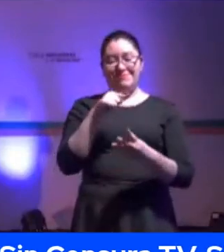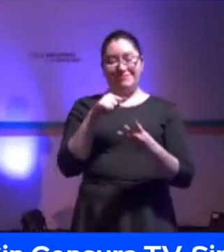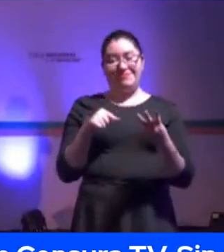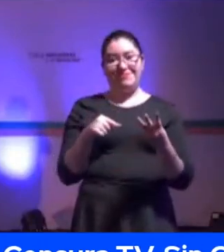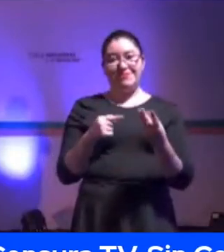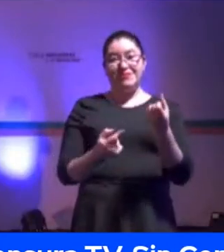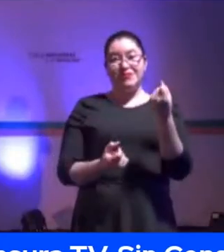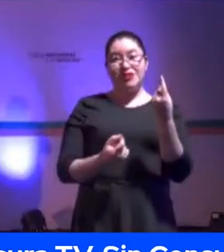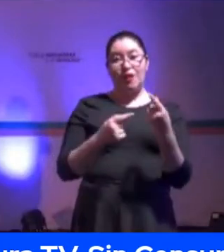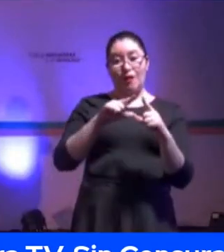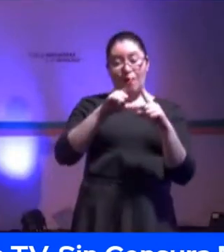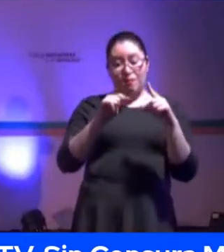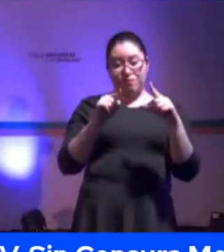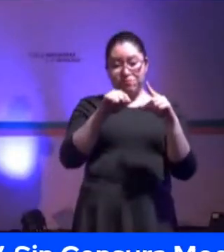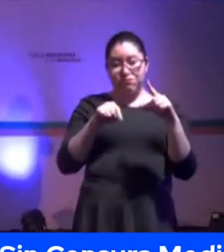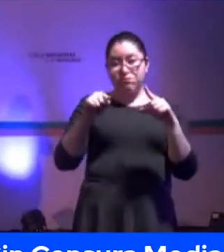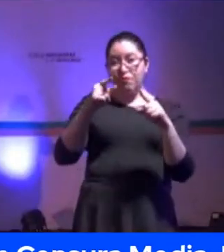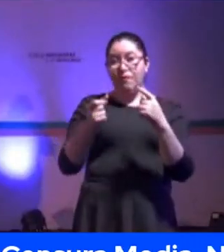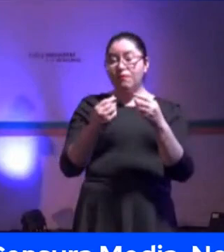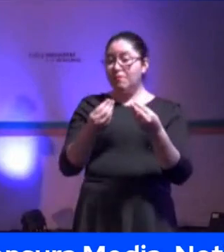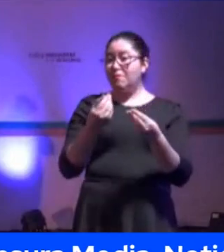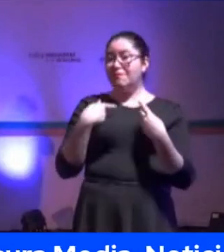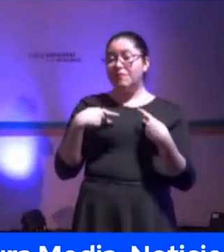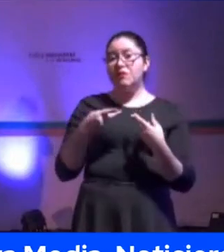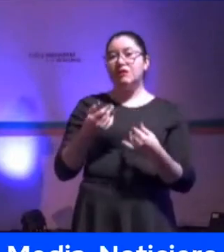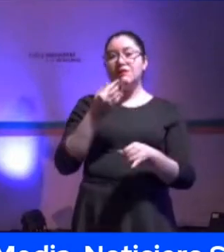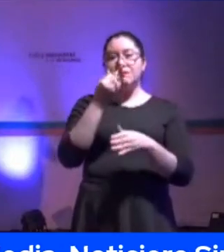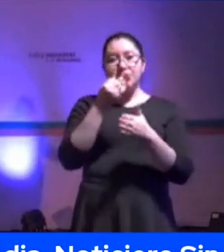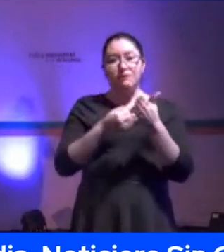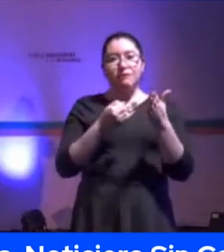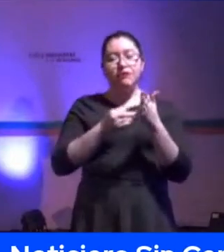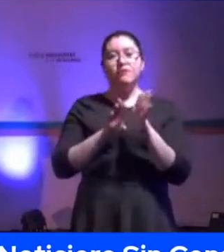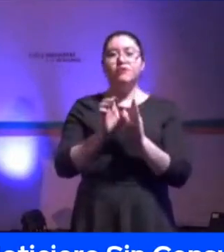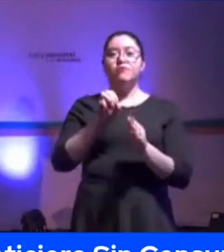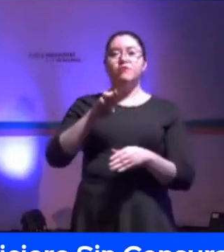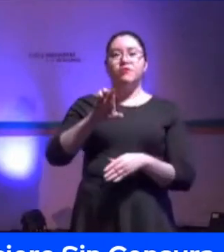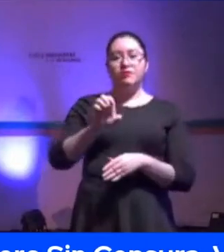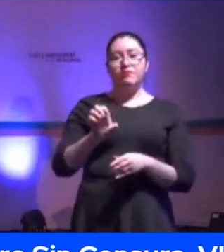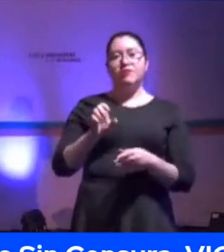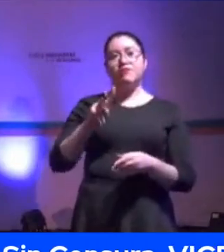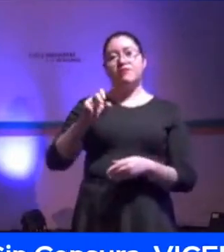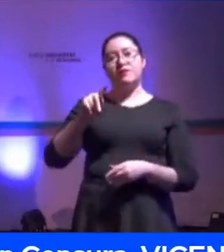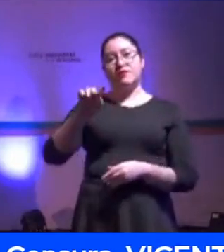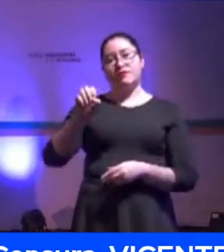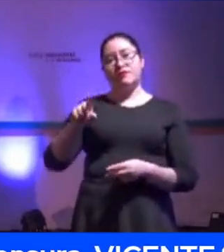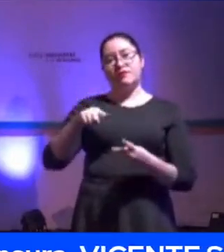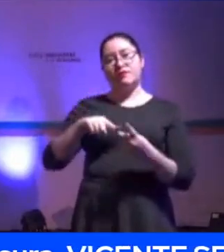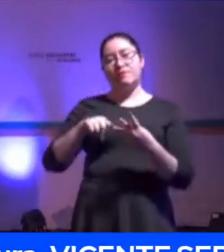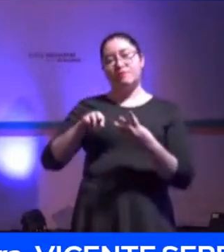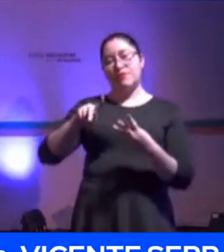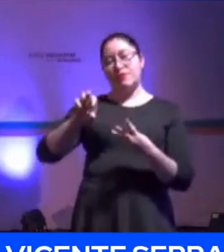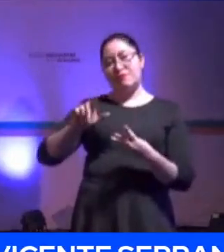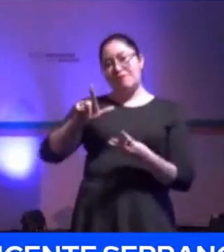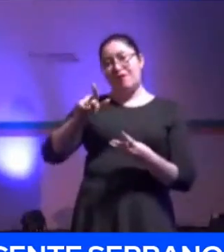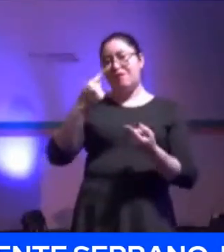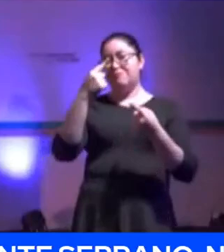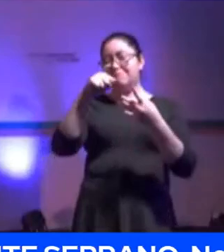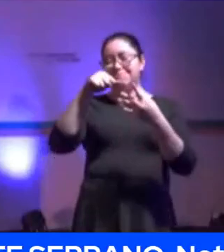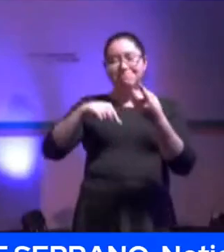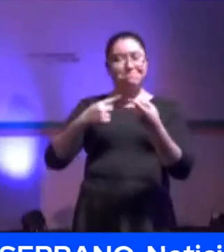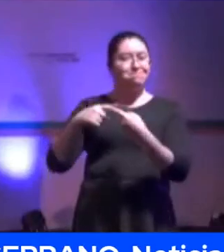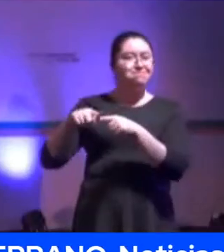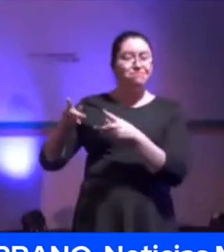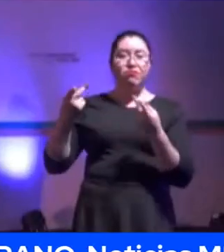no tiene la oportunidad de informarse con Meme, con Vicente, con Manuel y con muchos